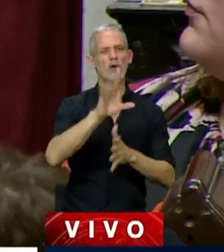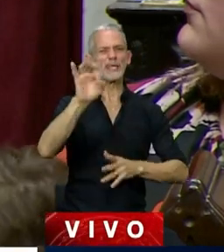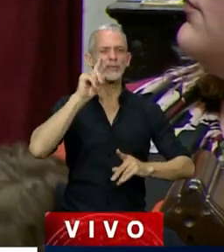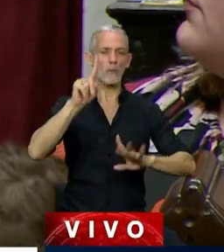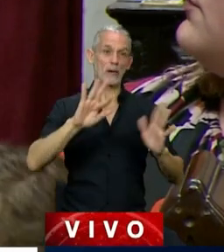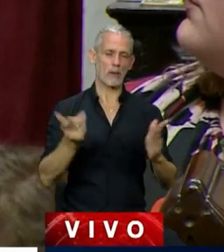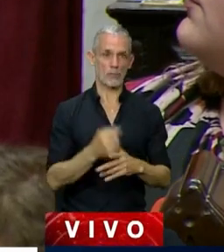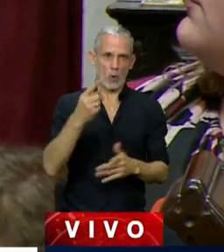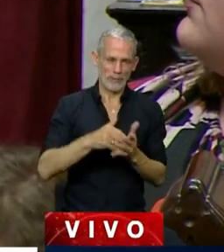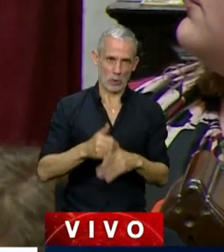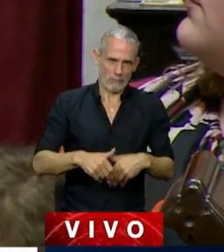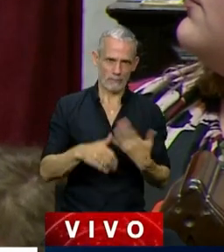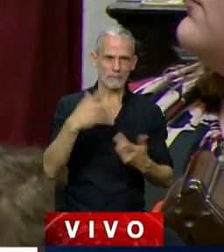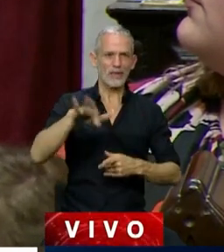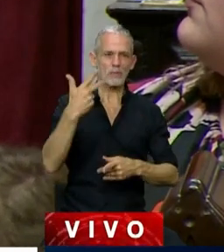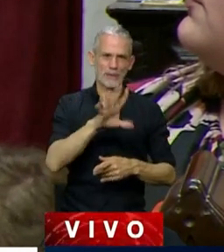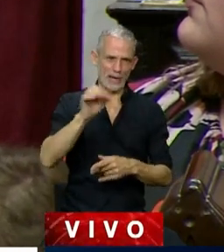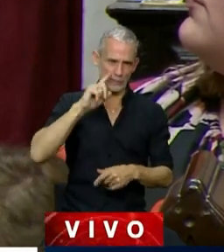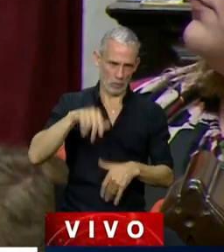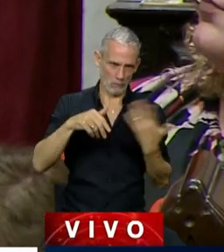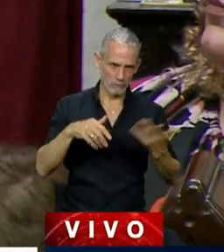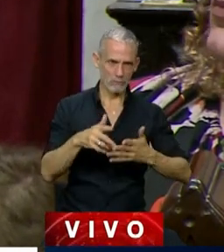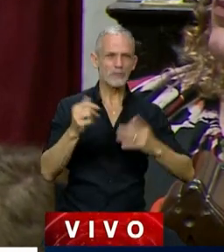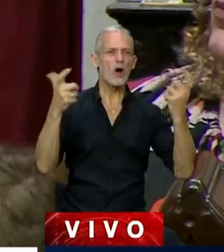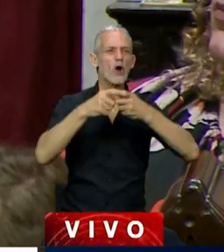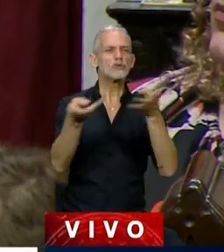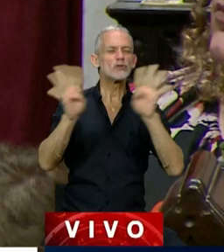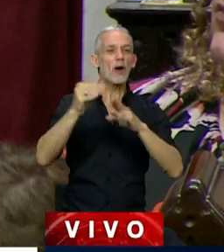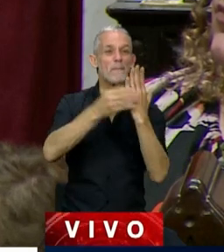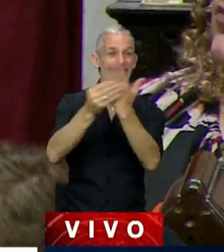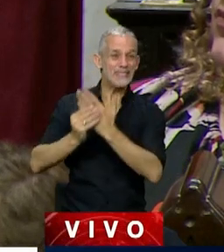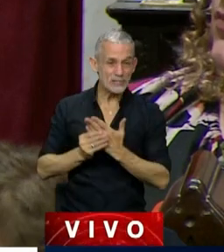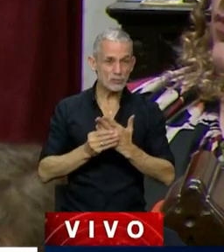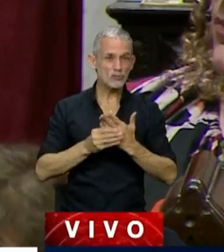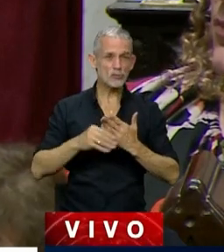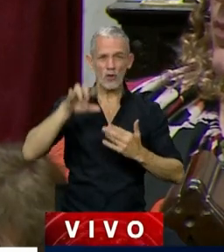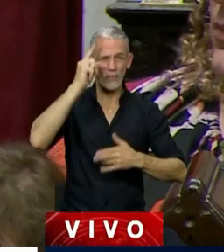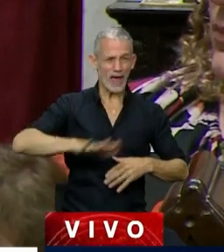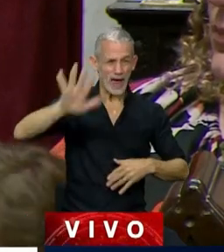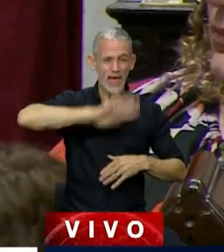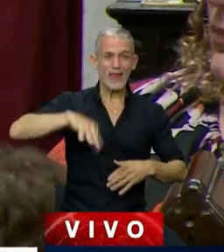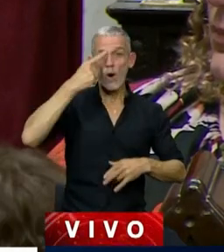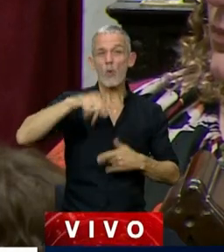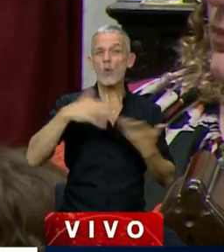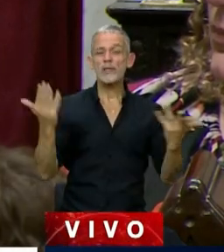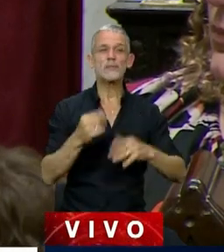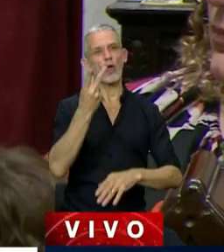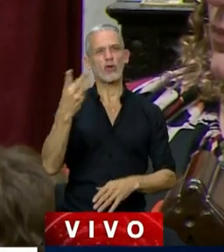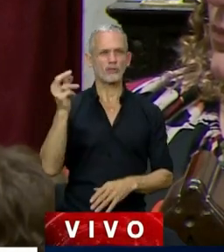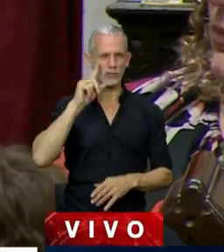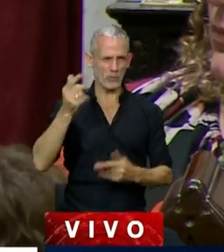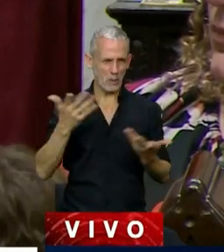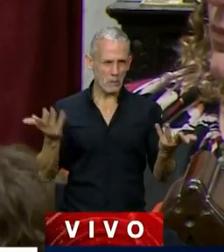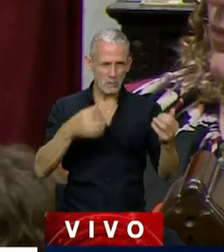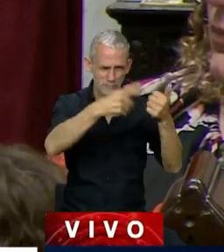1,5 millones, después 1 millón, después se pasó a 500,000. El Consejo Federal de Educación, el último número que dijo fue